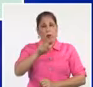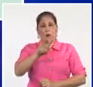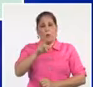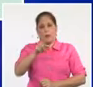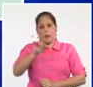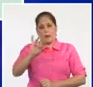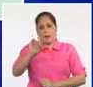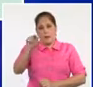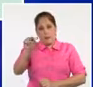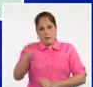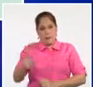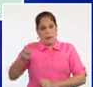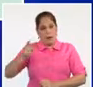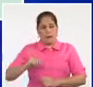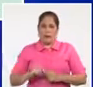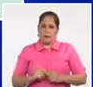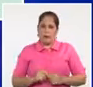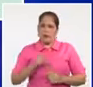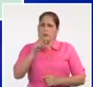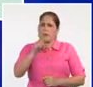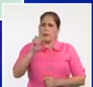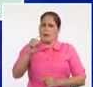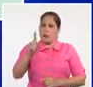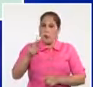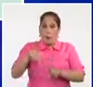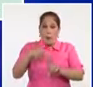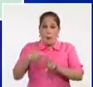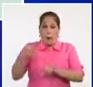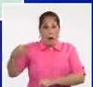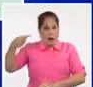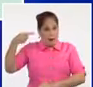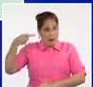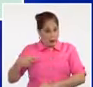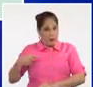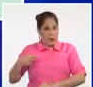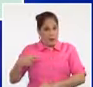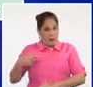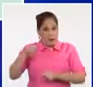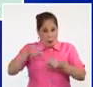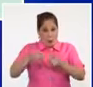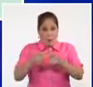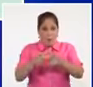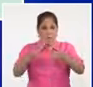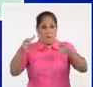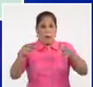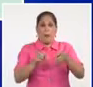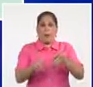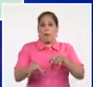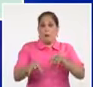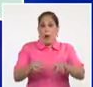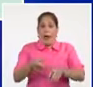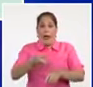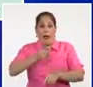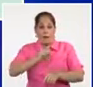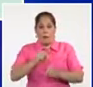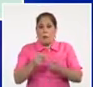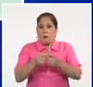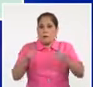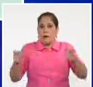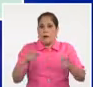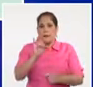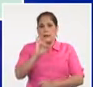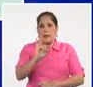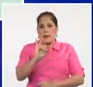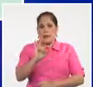216 casos ayer, 101 más que el día anterior, con una dispersión que ayer abarcó 7 de